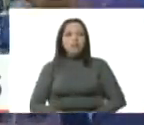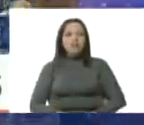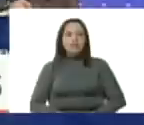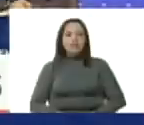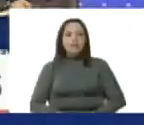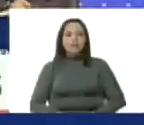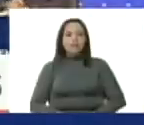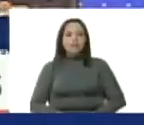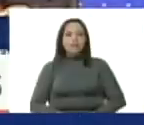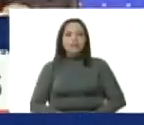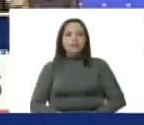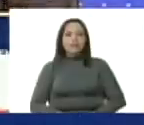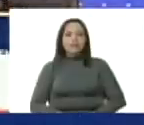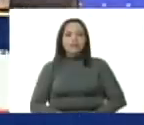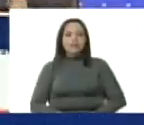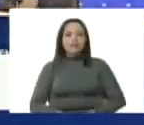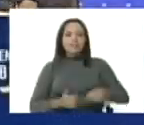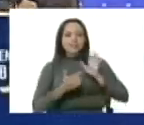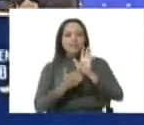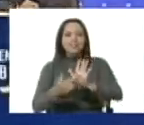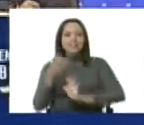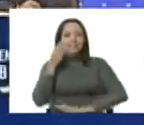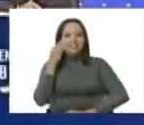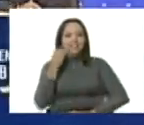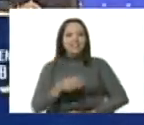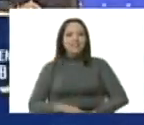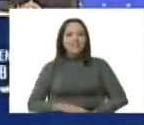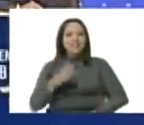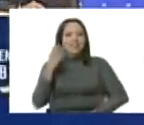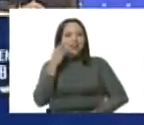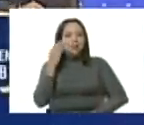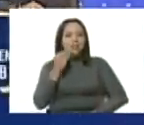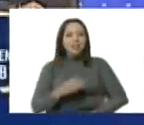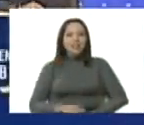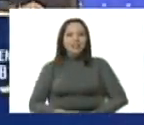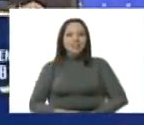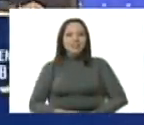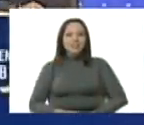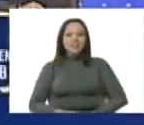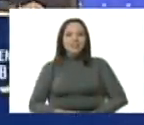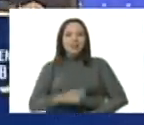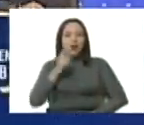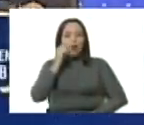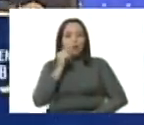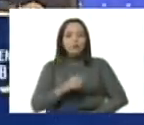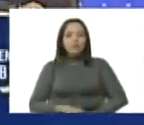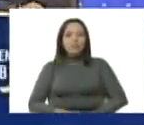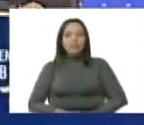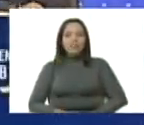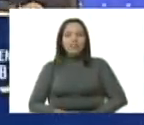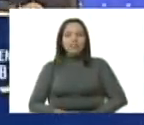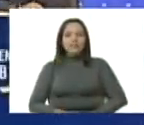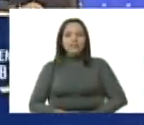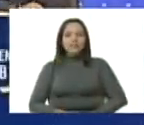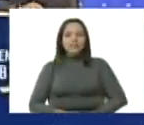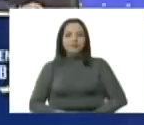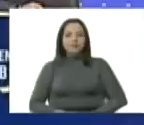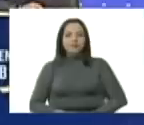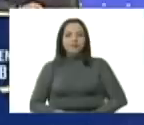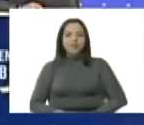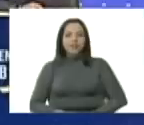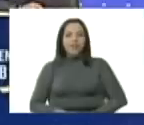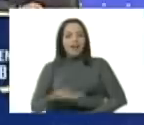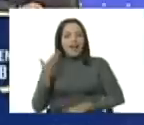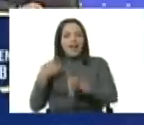fíjense ustedes estas experiencias, la experiencia de Luis José Marcano por allá, por Barcelona, en